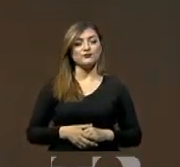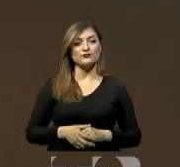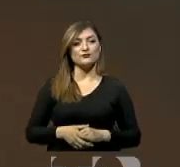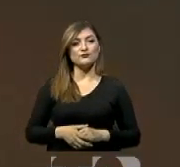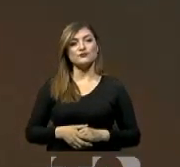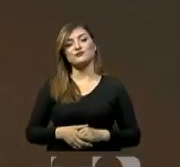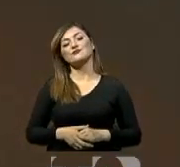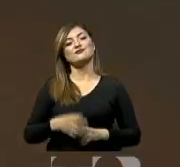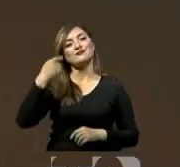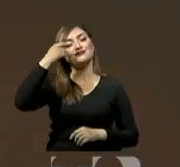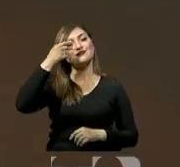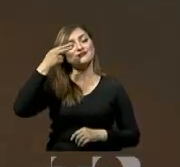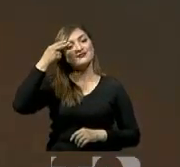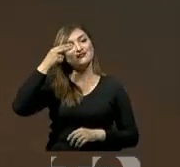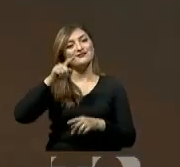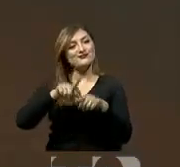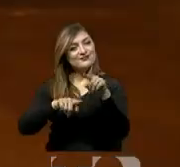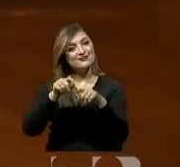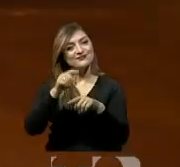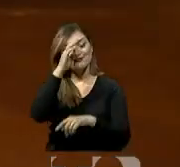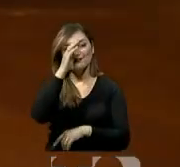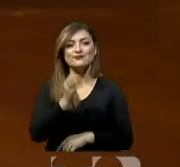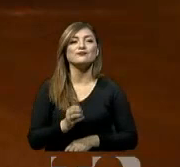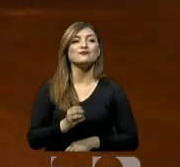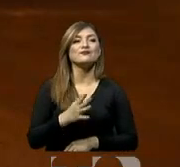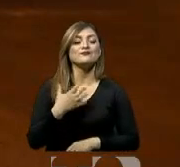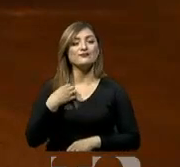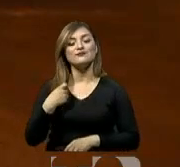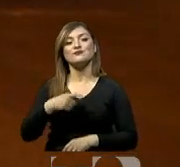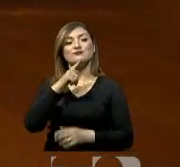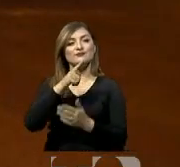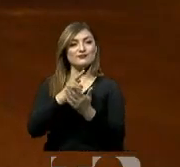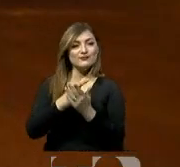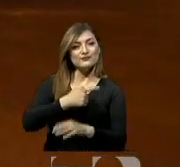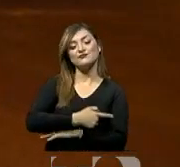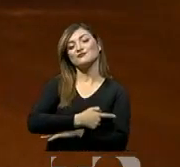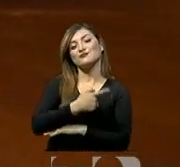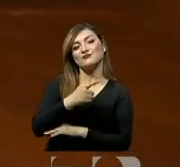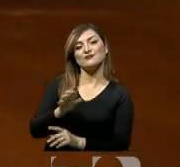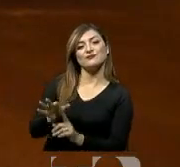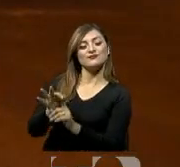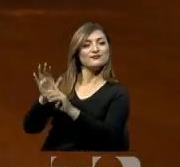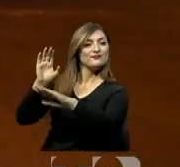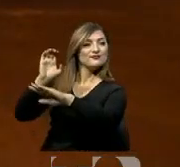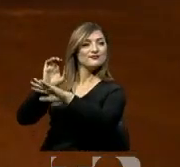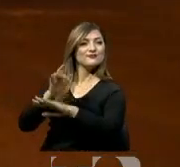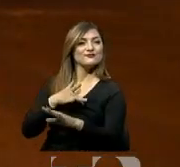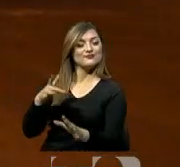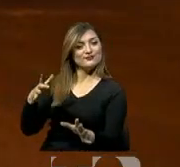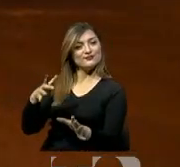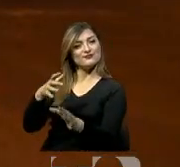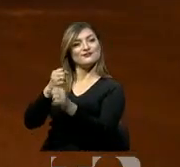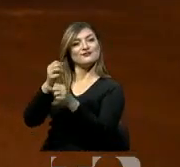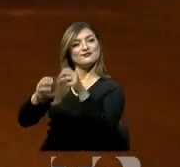Isabel y Helen, amigos, ¿qué tal? Muy buenos días. Así es, un día especial para el Ecuador. Hoy aseguramos la clasificación